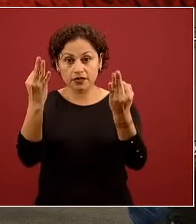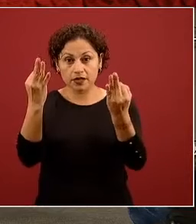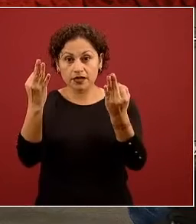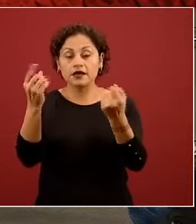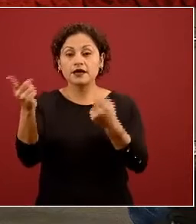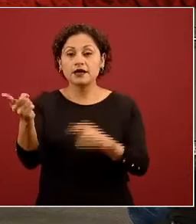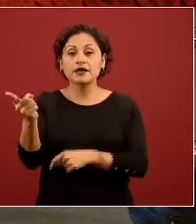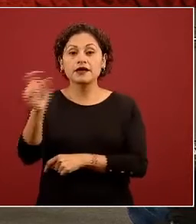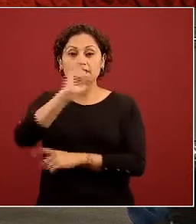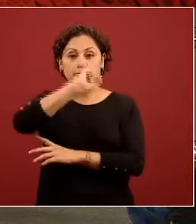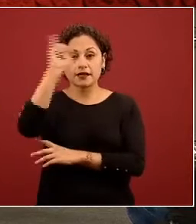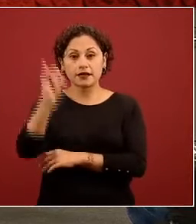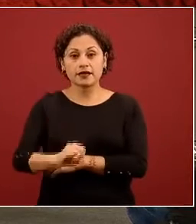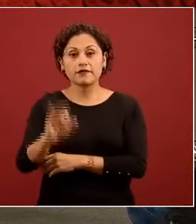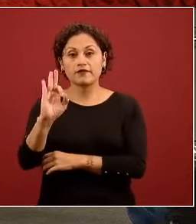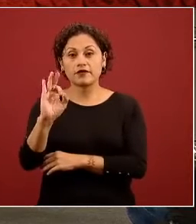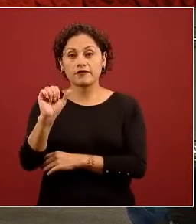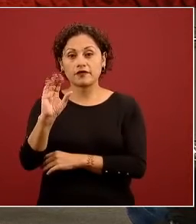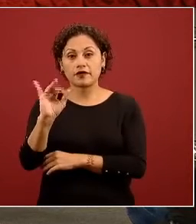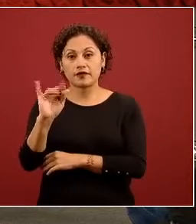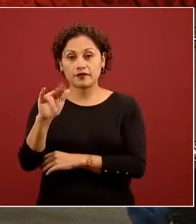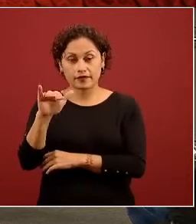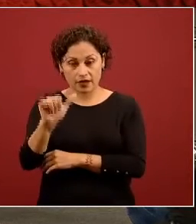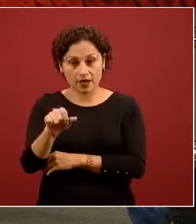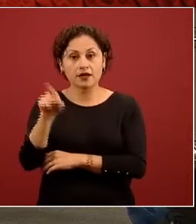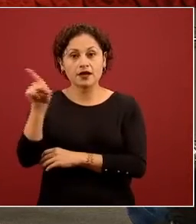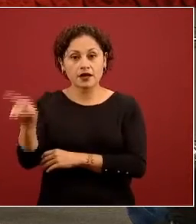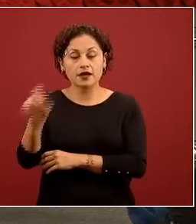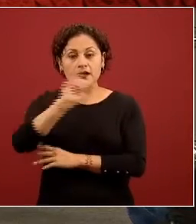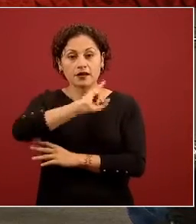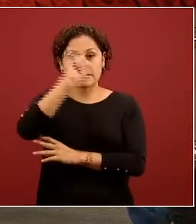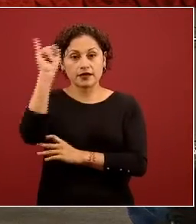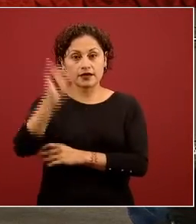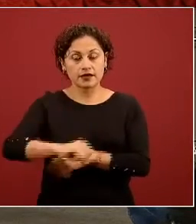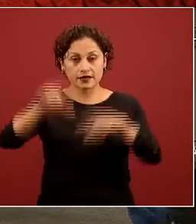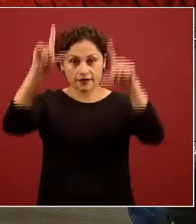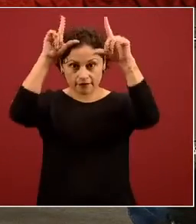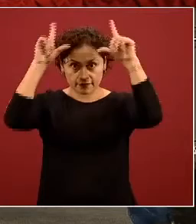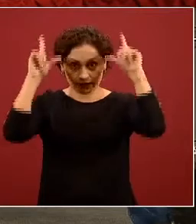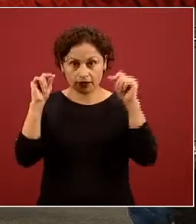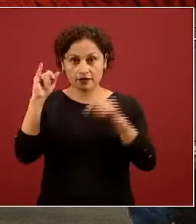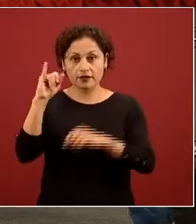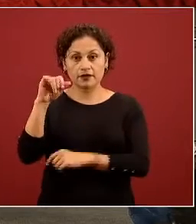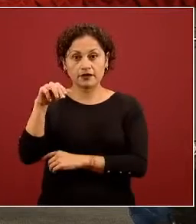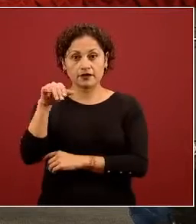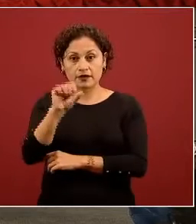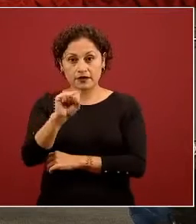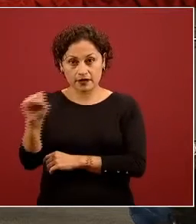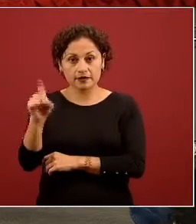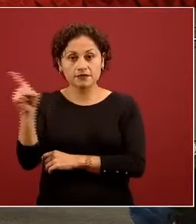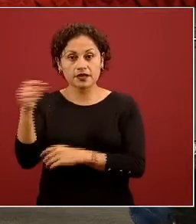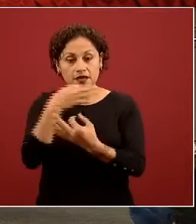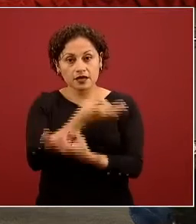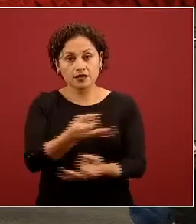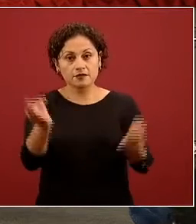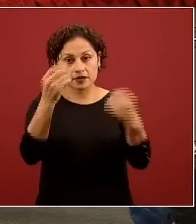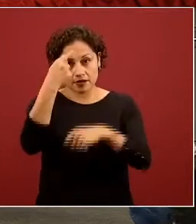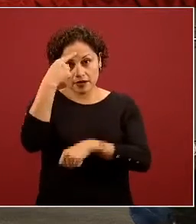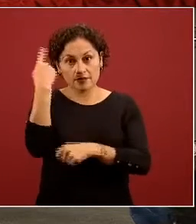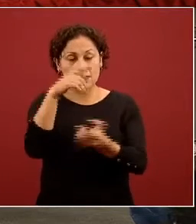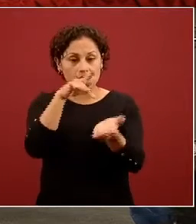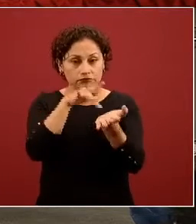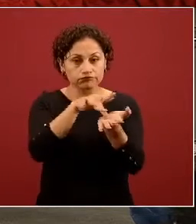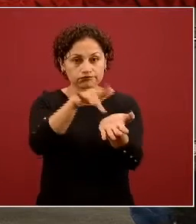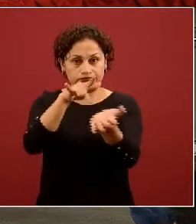jefa Fabiana, la jefa de la División de Enfermería del Instituto Mexicano del Seguro Social, y es un mensaje de apoyo y aliento